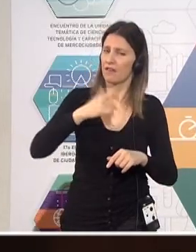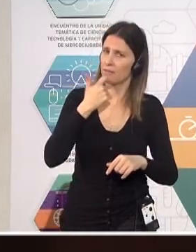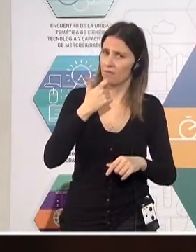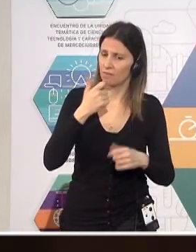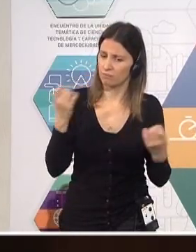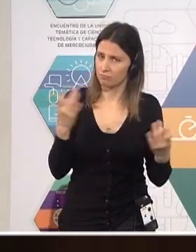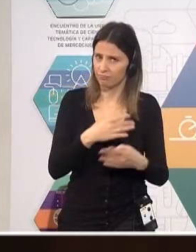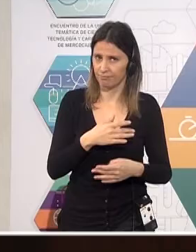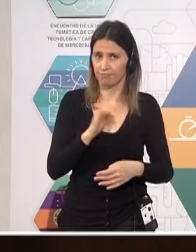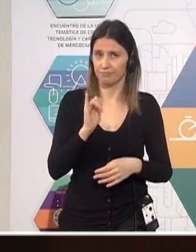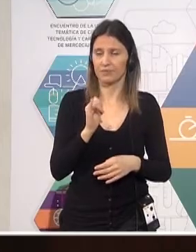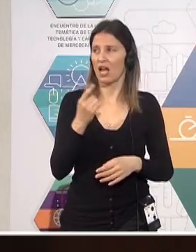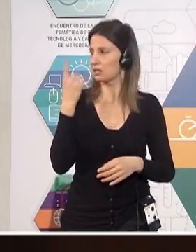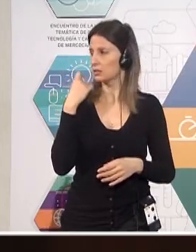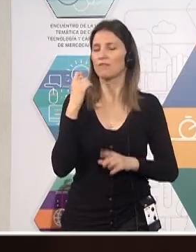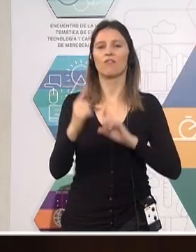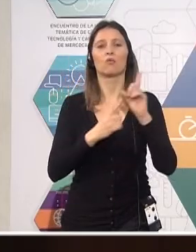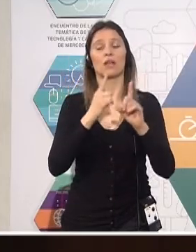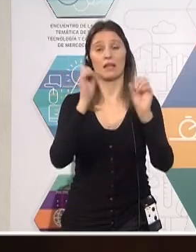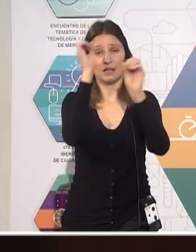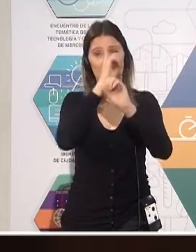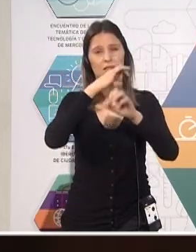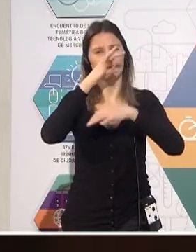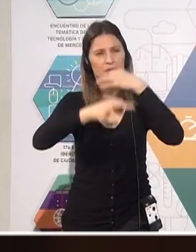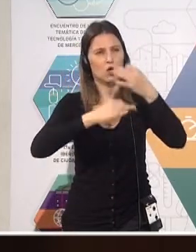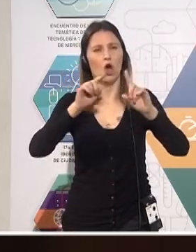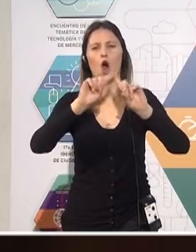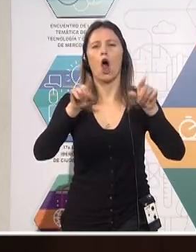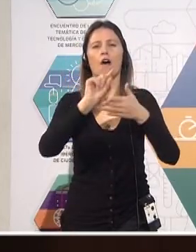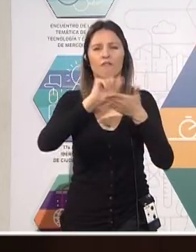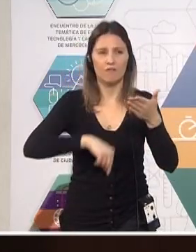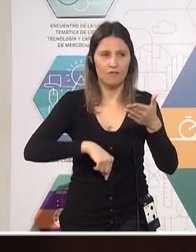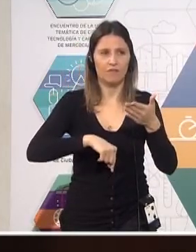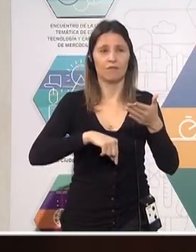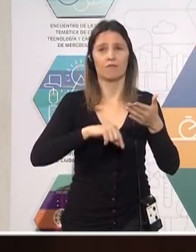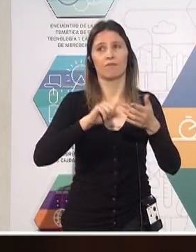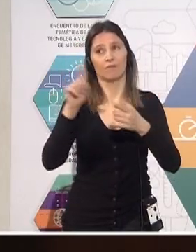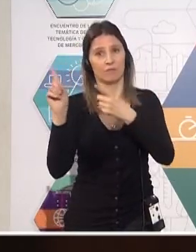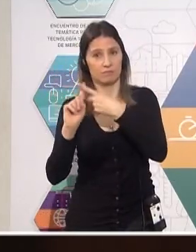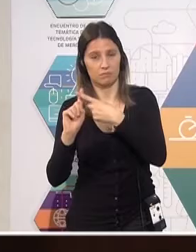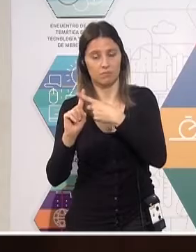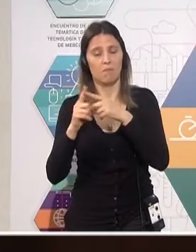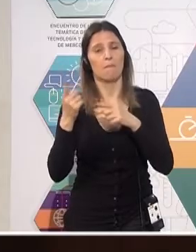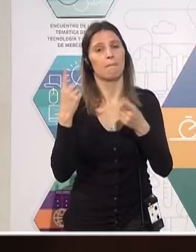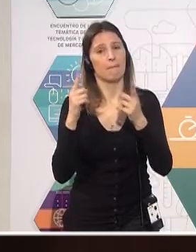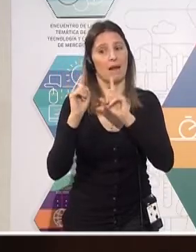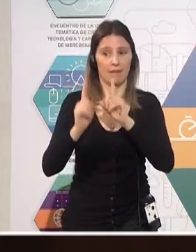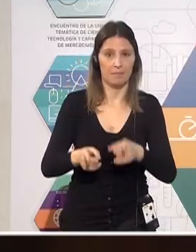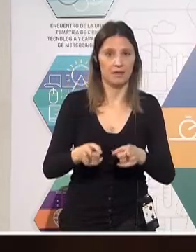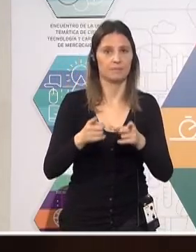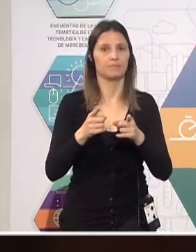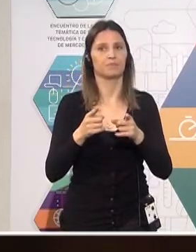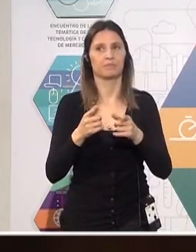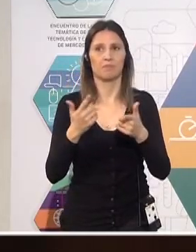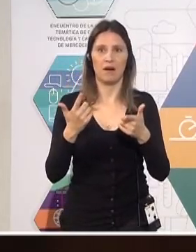facultad de ingeniería hacía mención a un convenio que se ha firmado con ellos para tener también este la